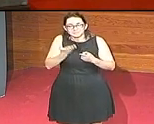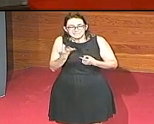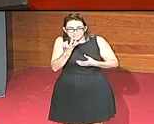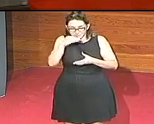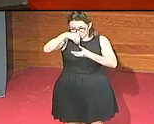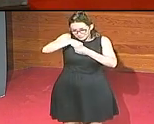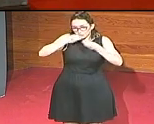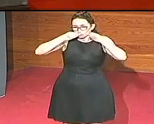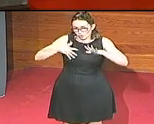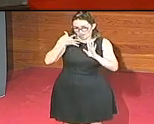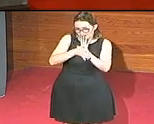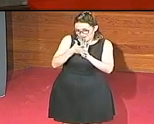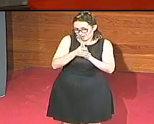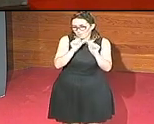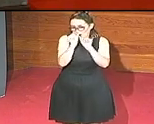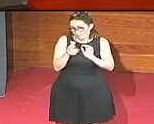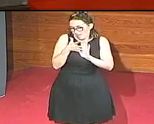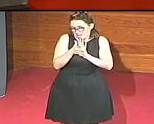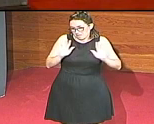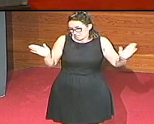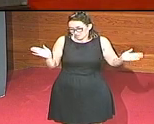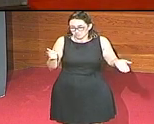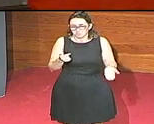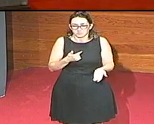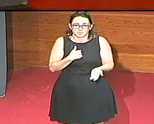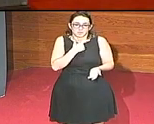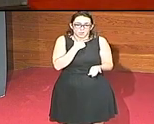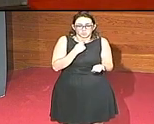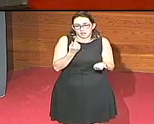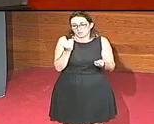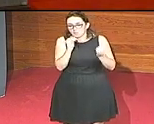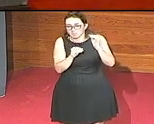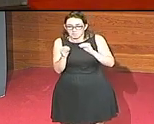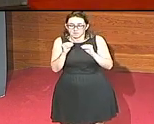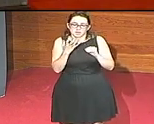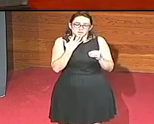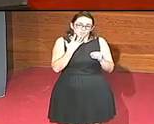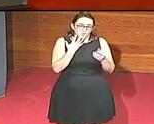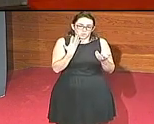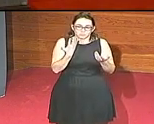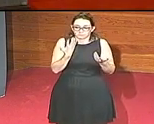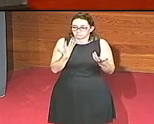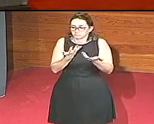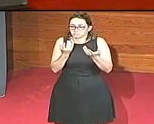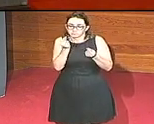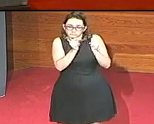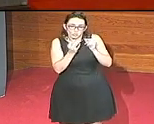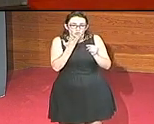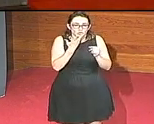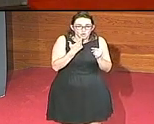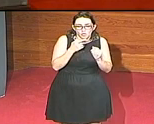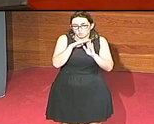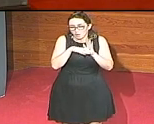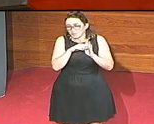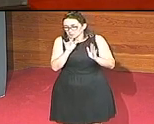y tampoco igual no pues a mí me gusta mucho después hacer alguna cosa del país de una batalla pues están muy bien están súper bien